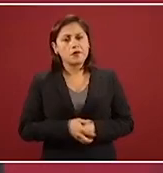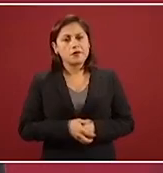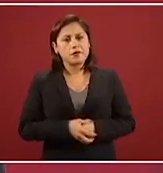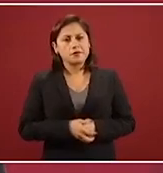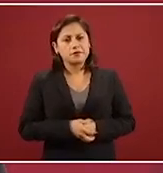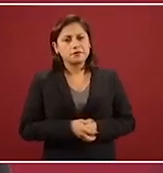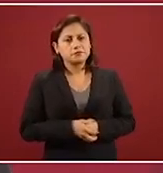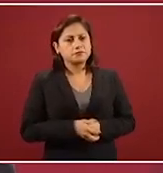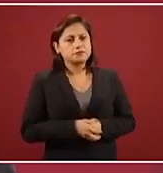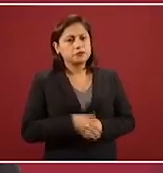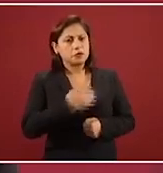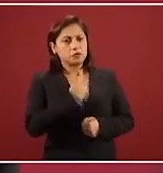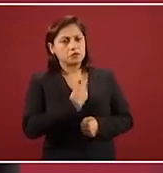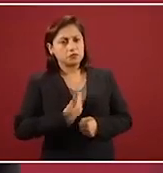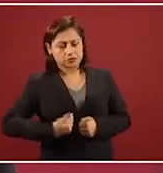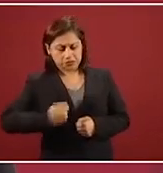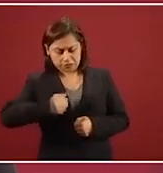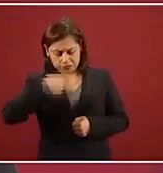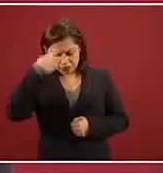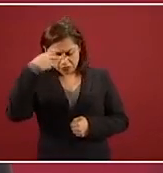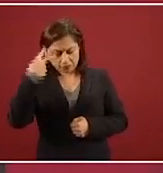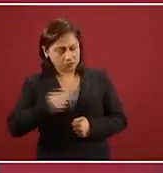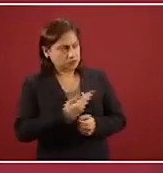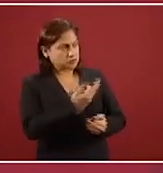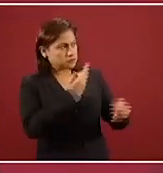como presidente de México, sino cómo